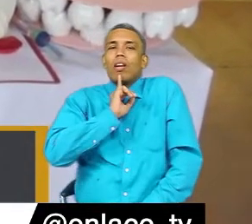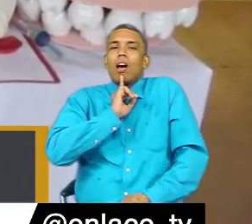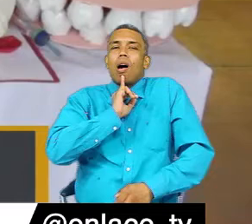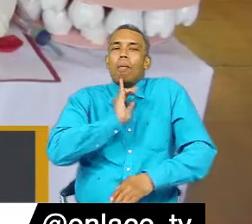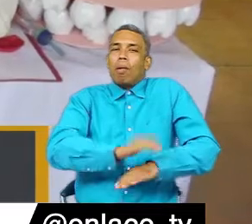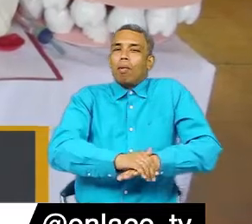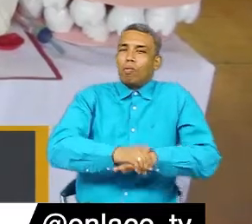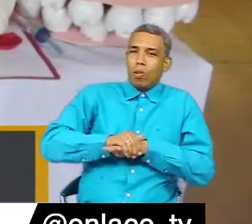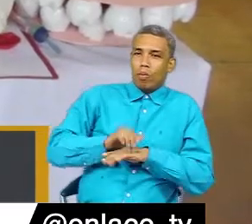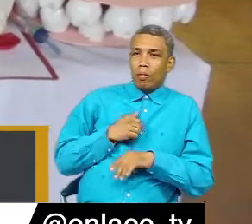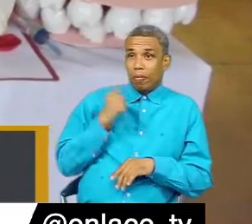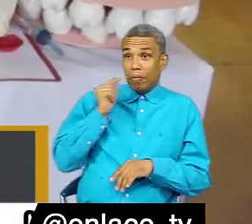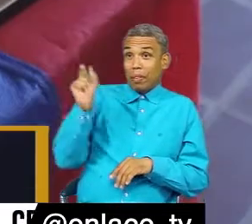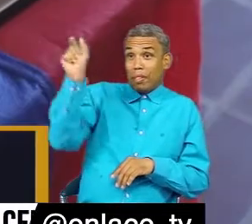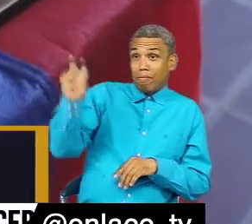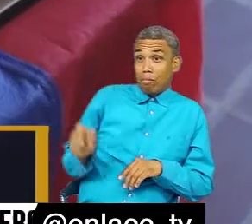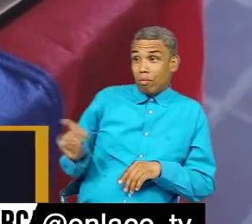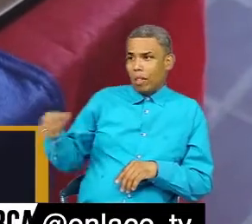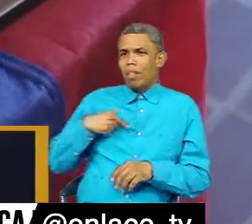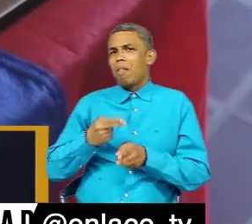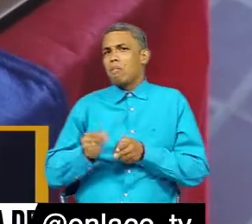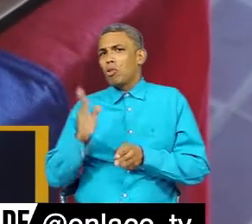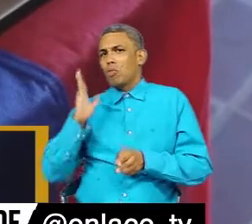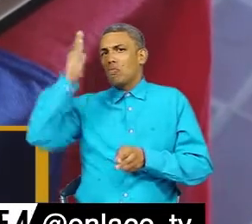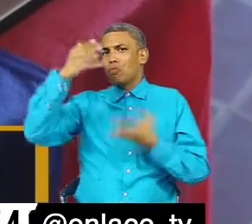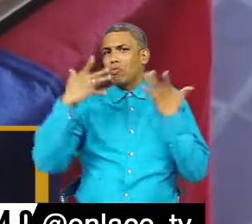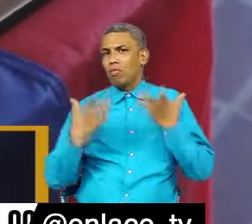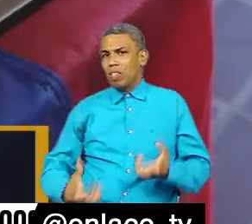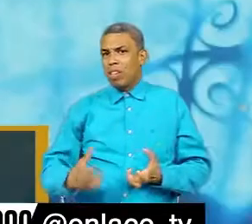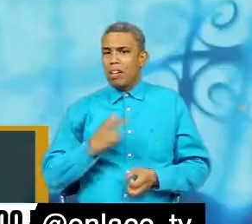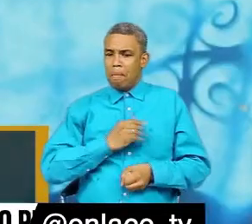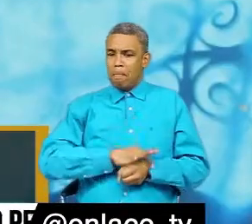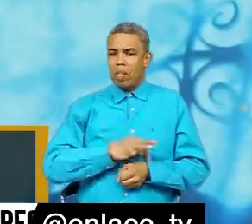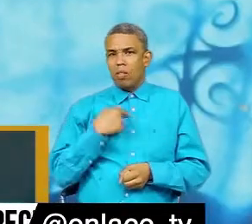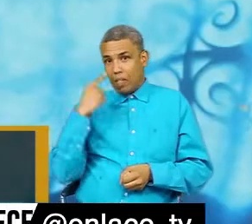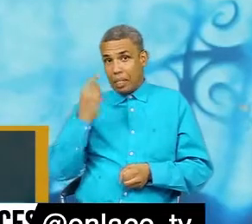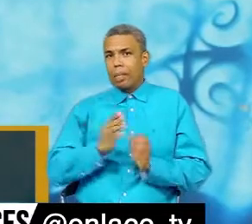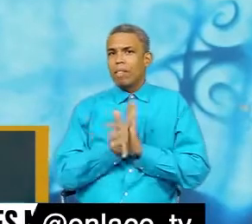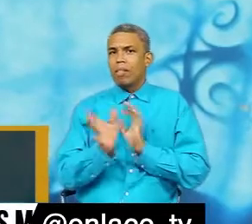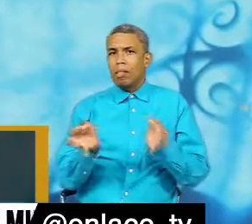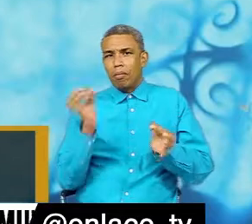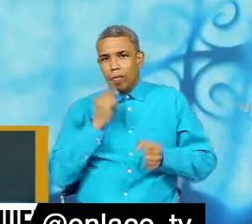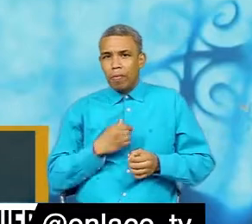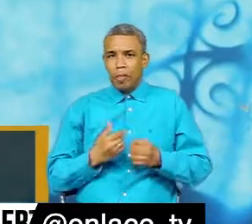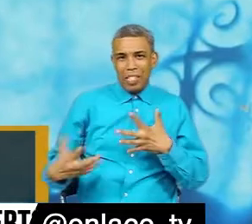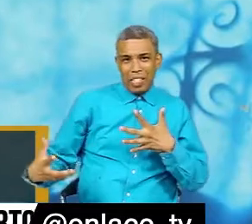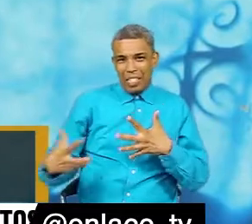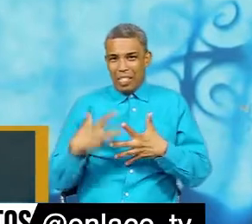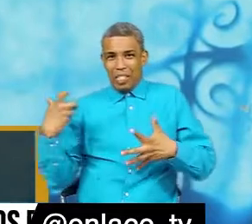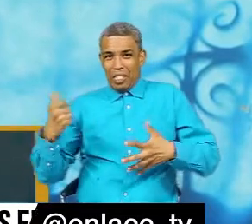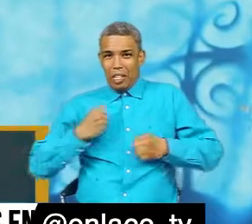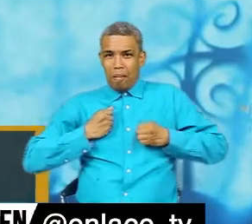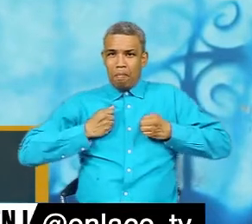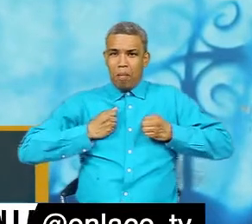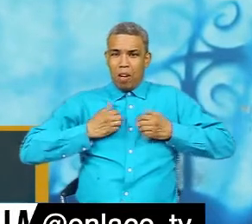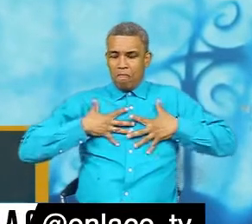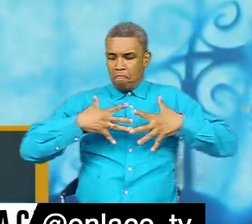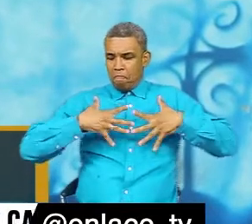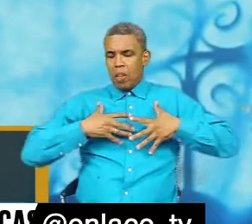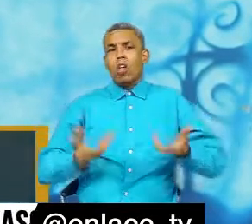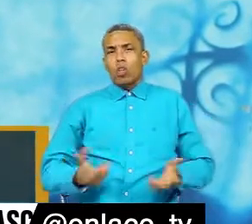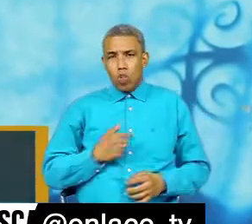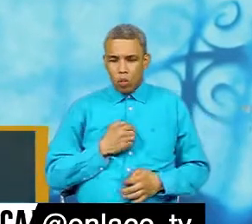muy seguramente será médica, explica cómo funciona el aparato respiratorio. El sistema respiratorio está conformado por las fosas nasales, la boca,